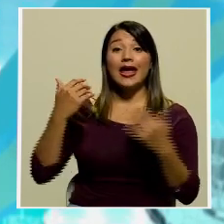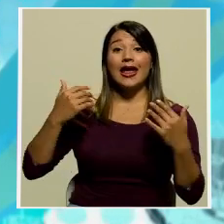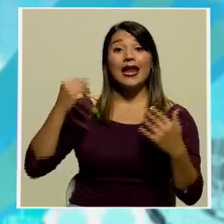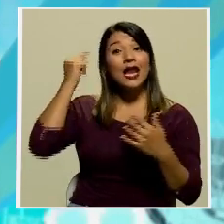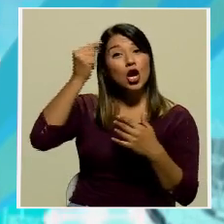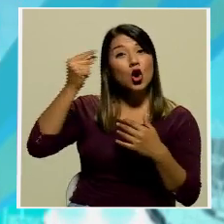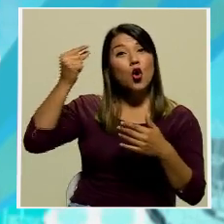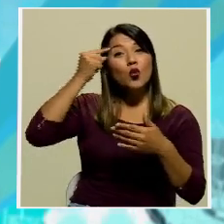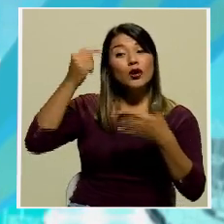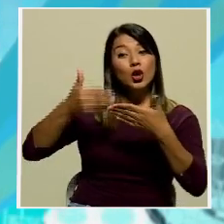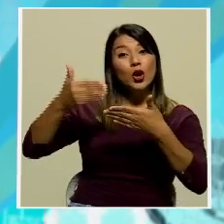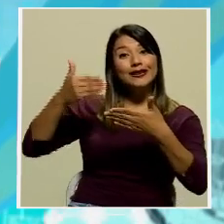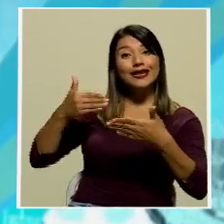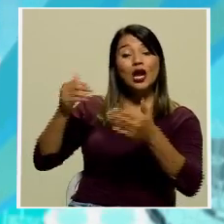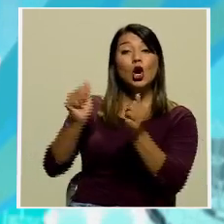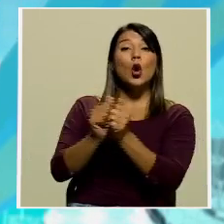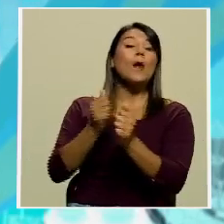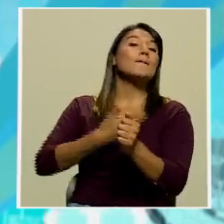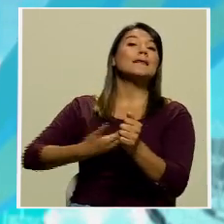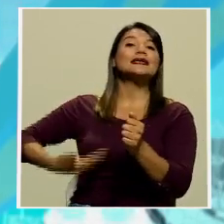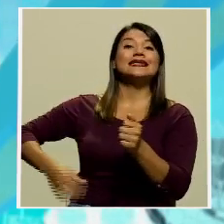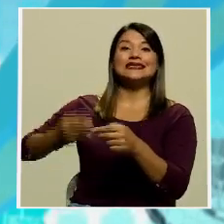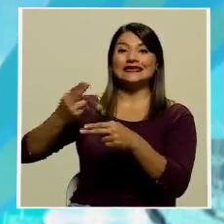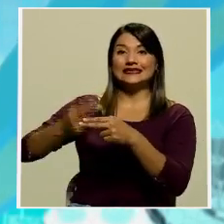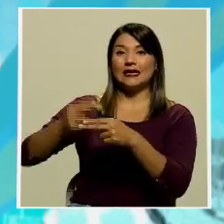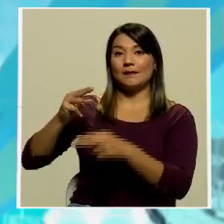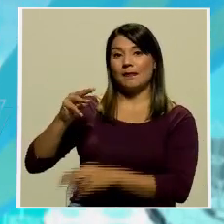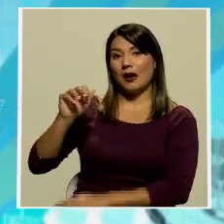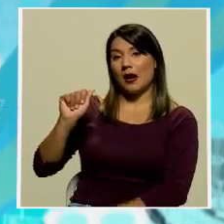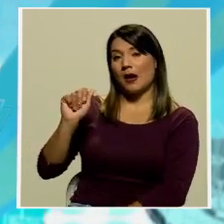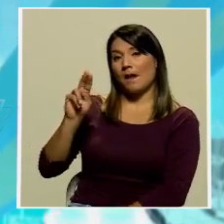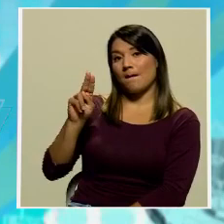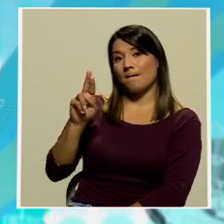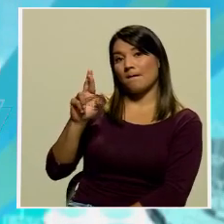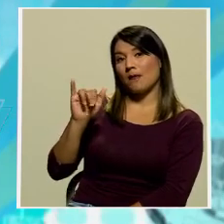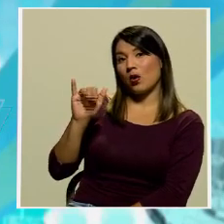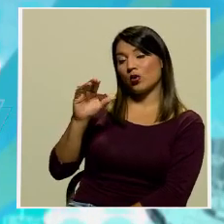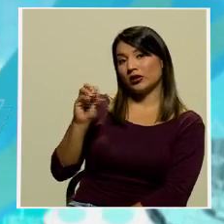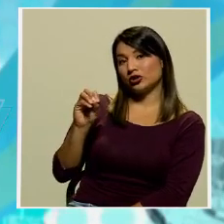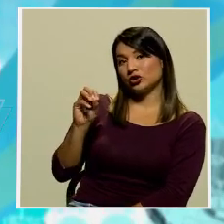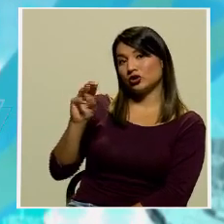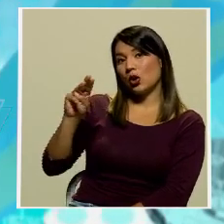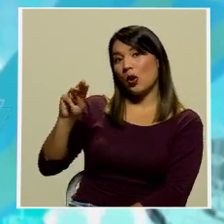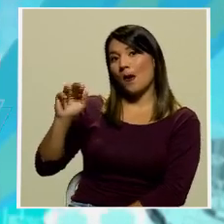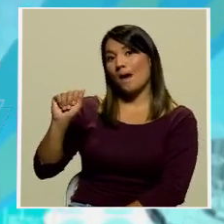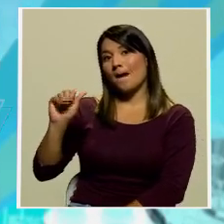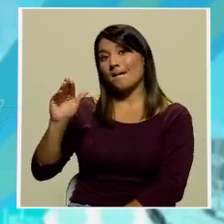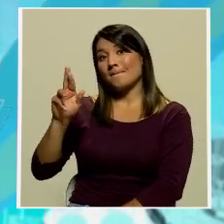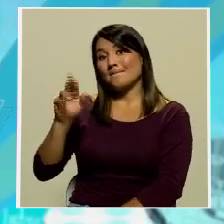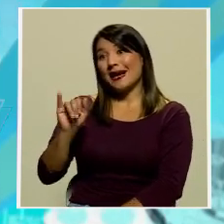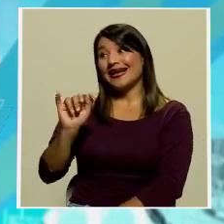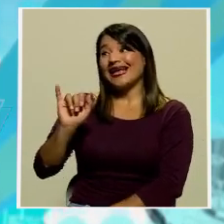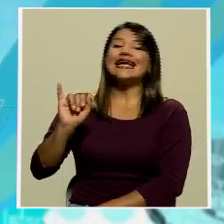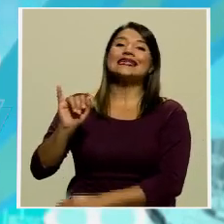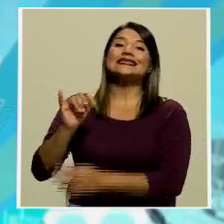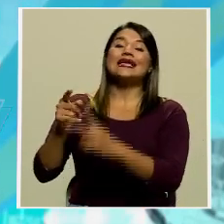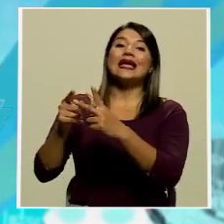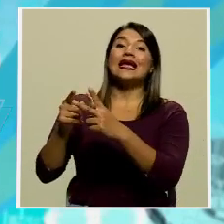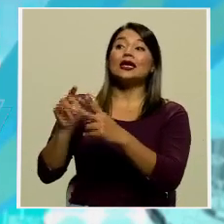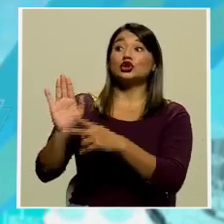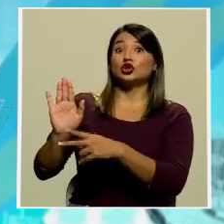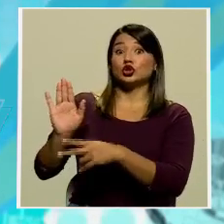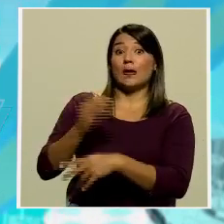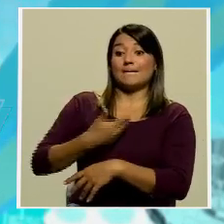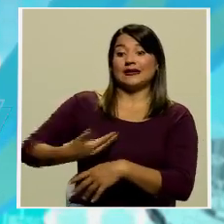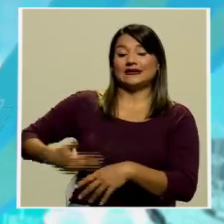anterior, el gobierno de Mauricio Macri, que terminó en diciembre de 2019, y lo que está tratando el gobierno de Alberto